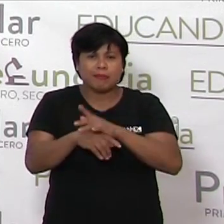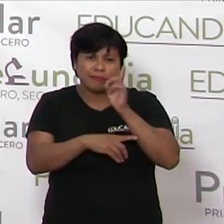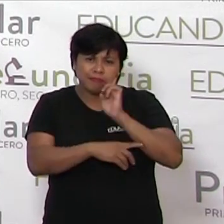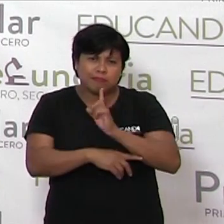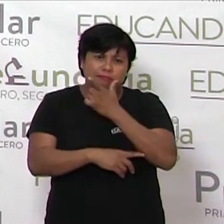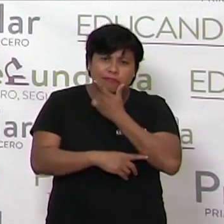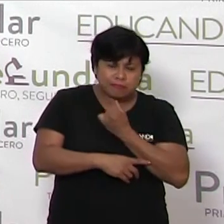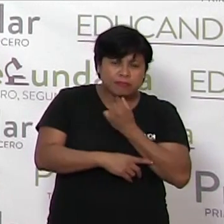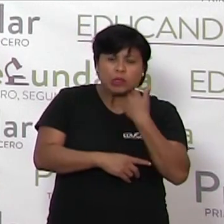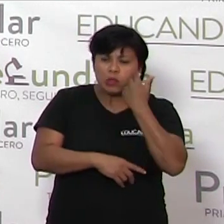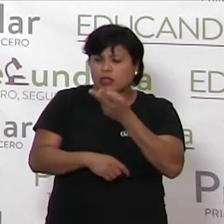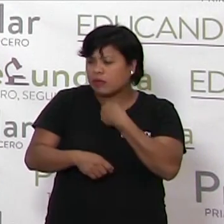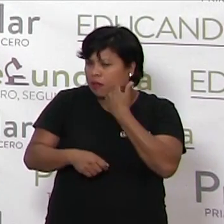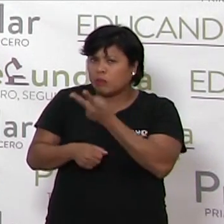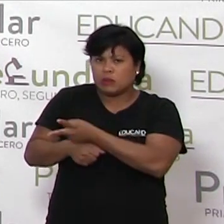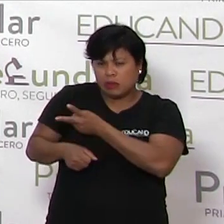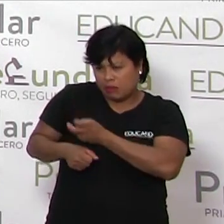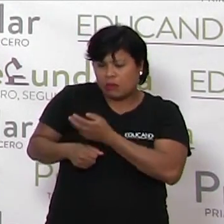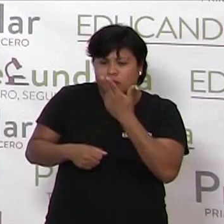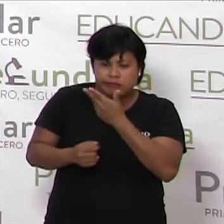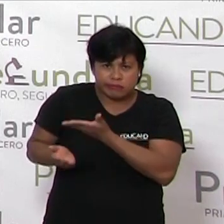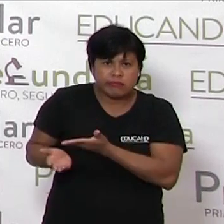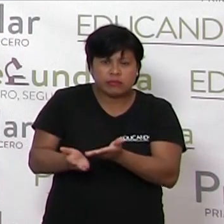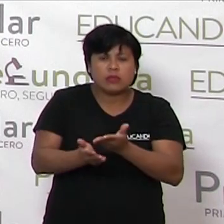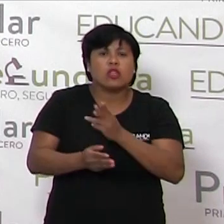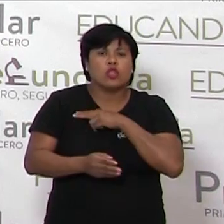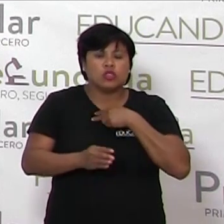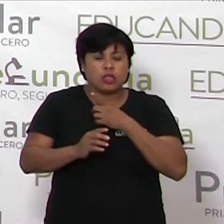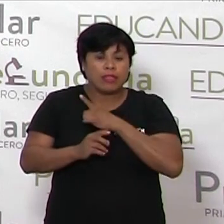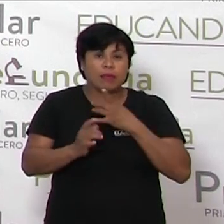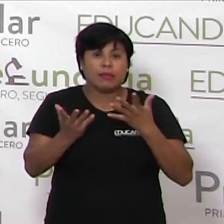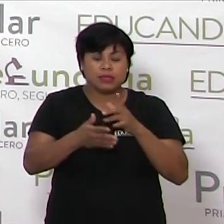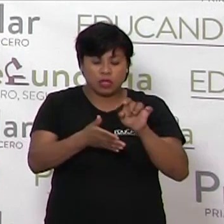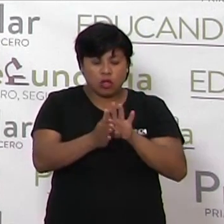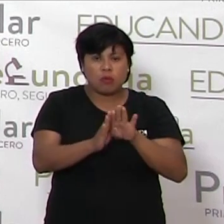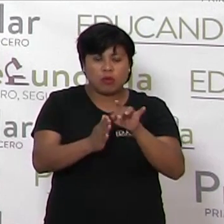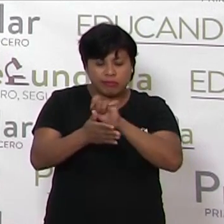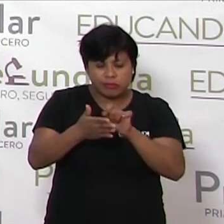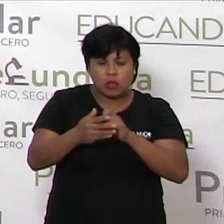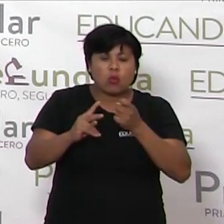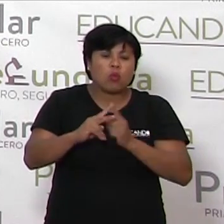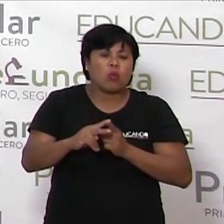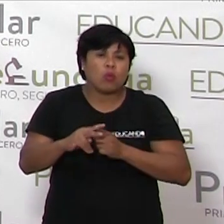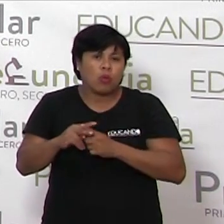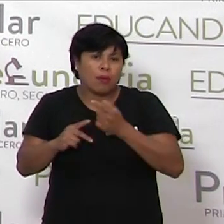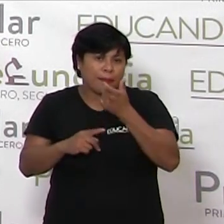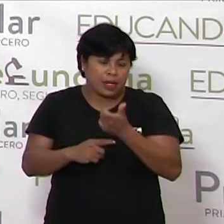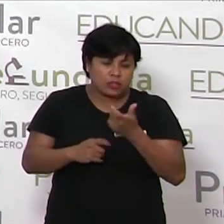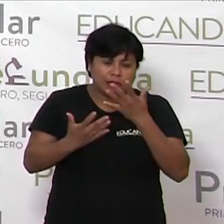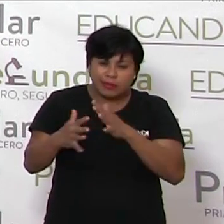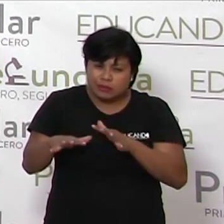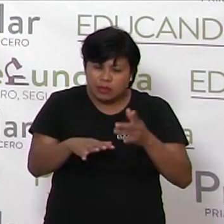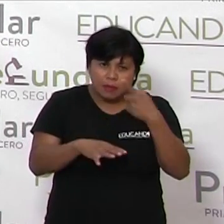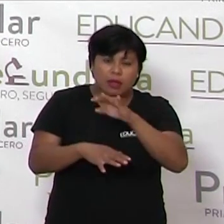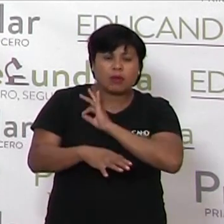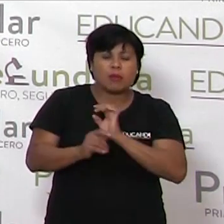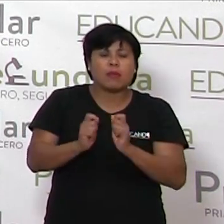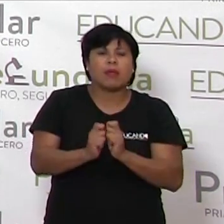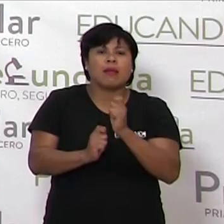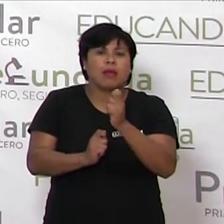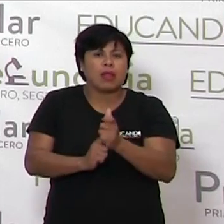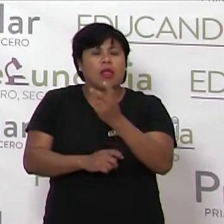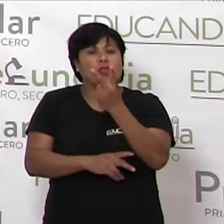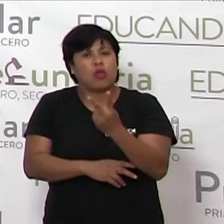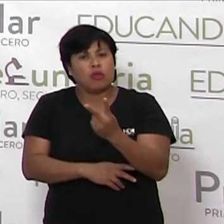amigo, y también le queremos invitar. Entonces tenemos que desarrollar un algoritmo o tenemos que calcular el precio o estimarlo para poder pagar